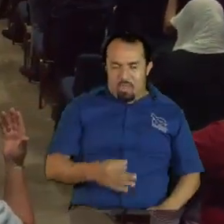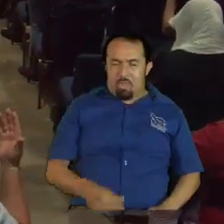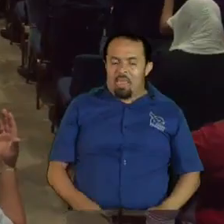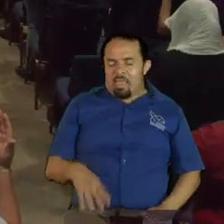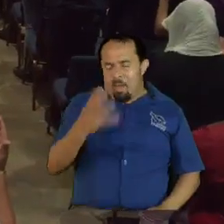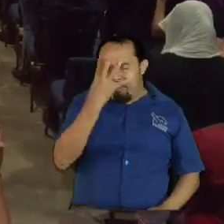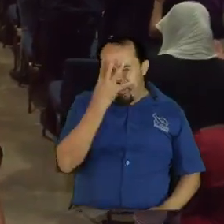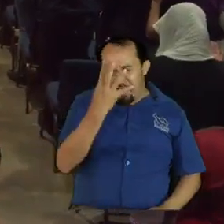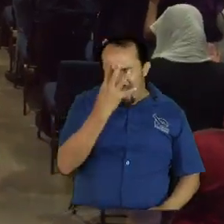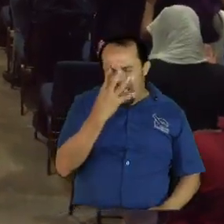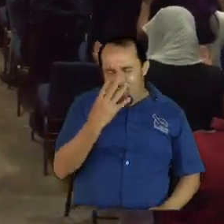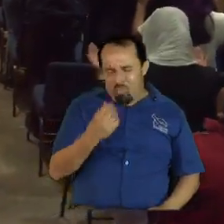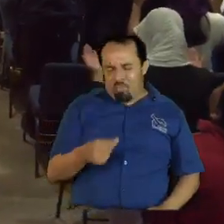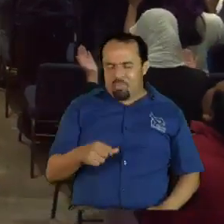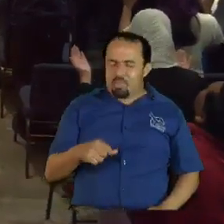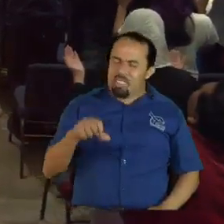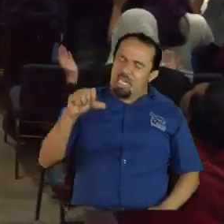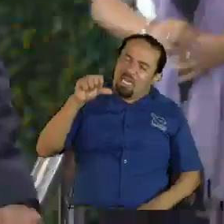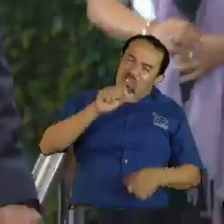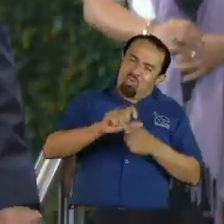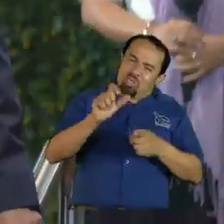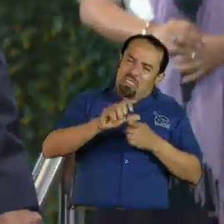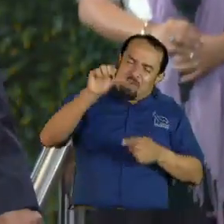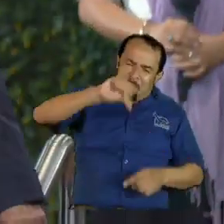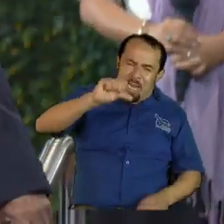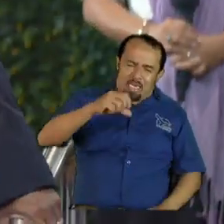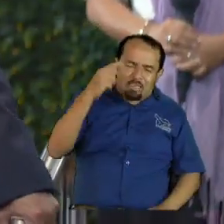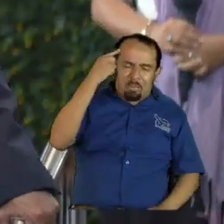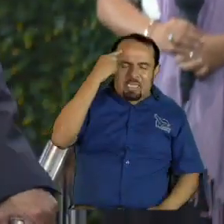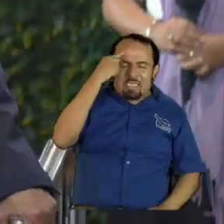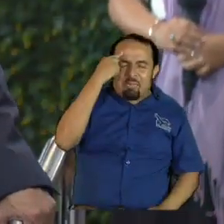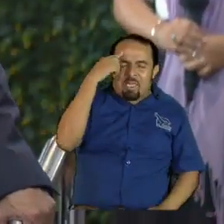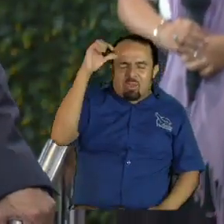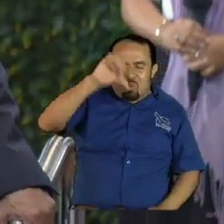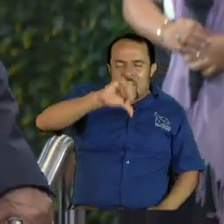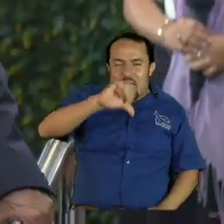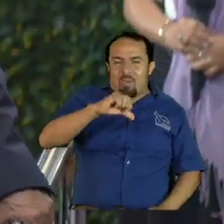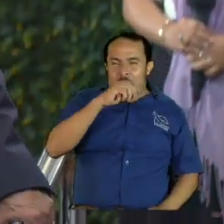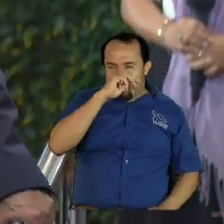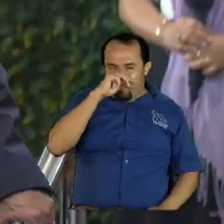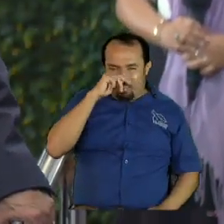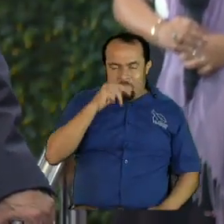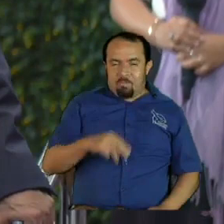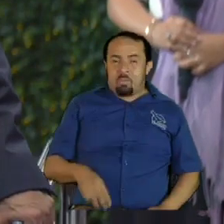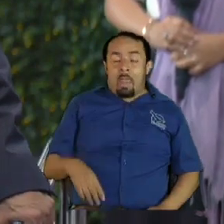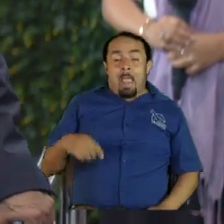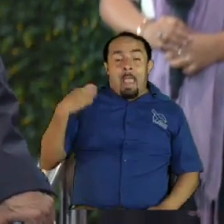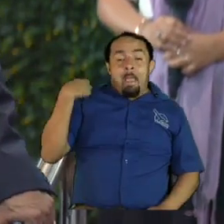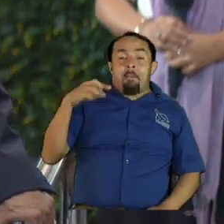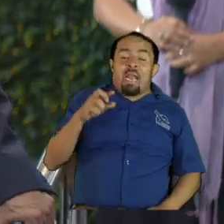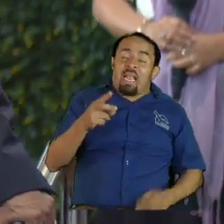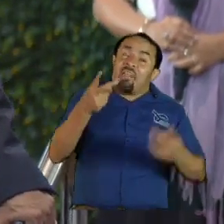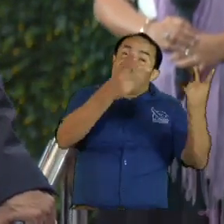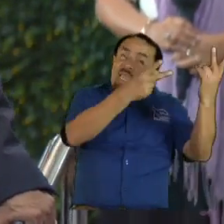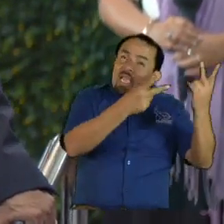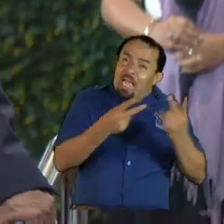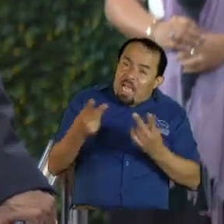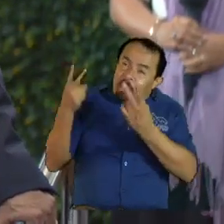del pecado, de la transgresión, de los pensamientos, de todas esas cosas que hemos leído, para que